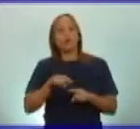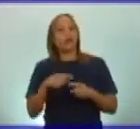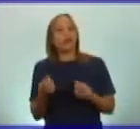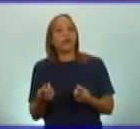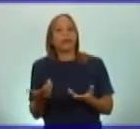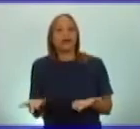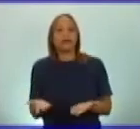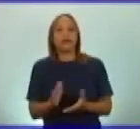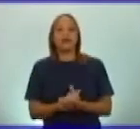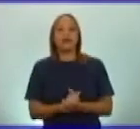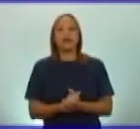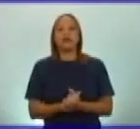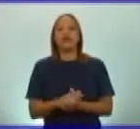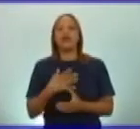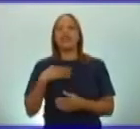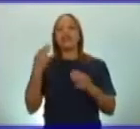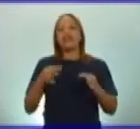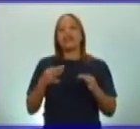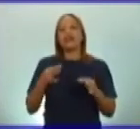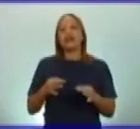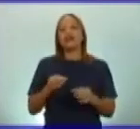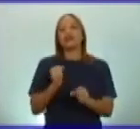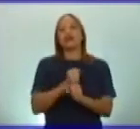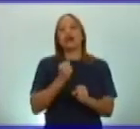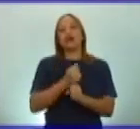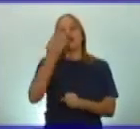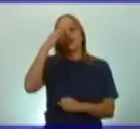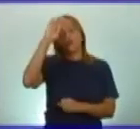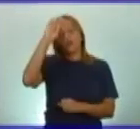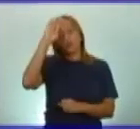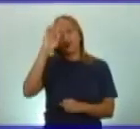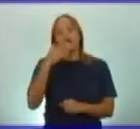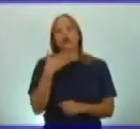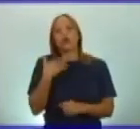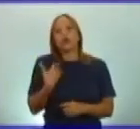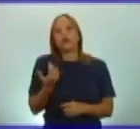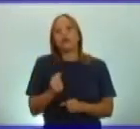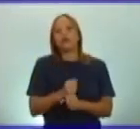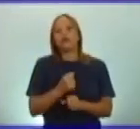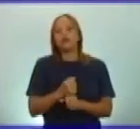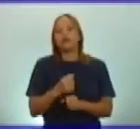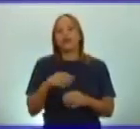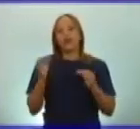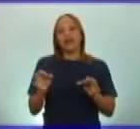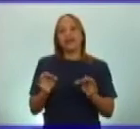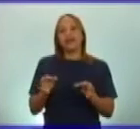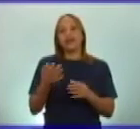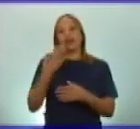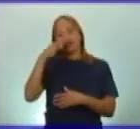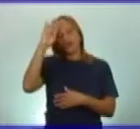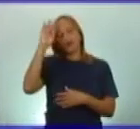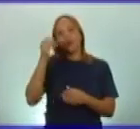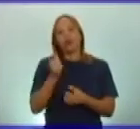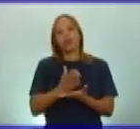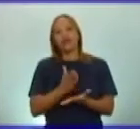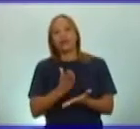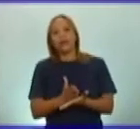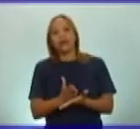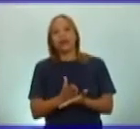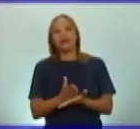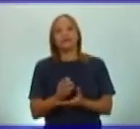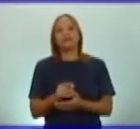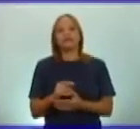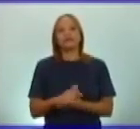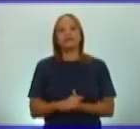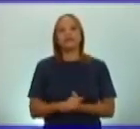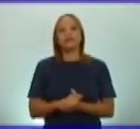trabajadores en Cuba? ¿Cuál es la realidad tuya como estudiante en Cuba? Así que puedas ir estableciendo algunas diferencias, porque al final queremos también que